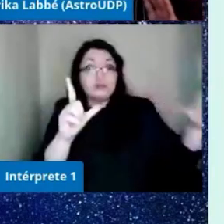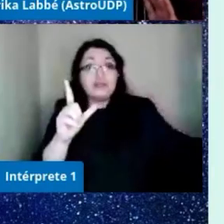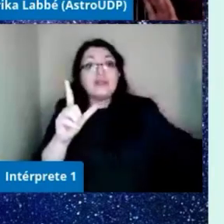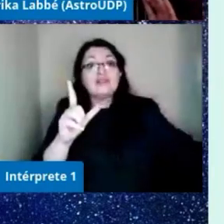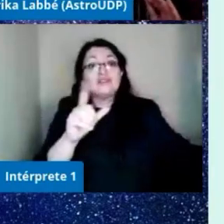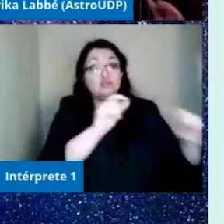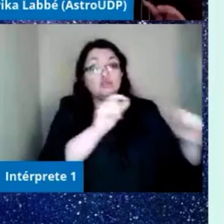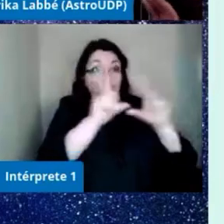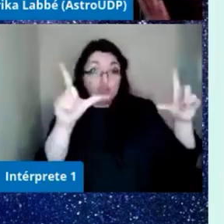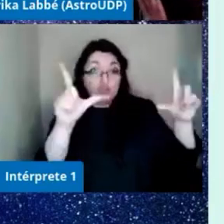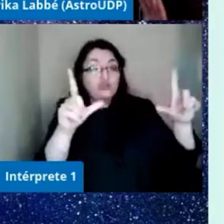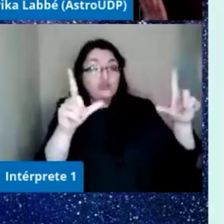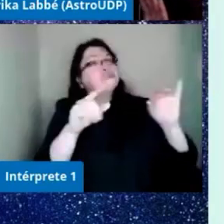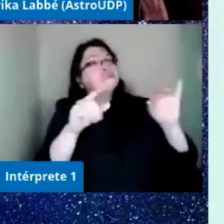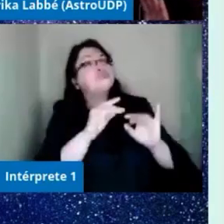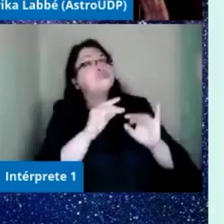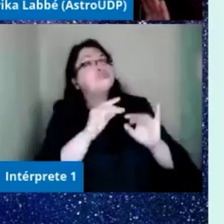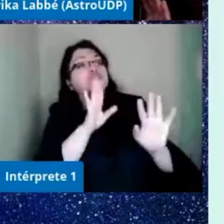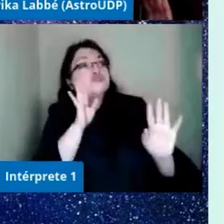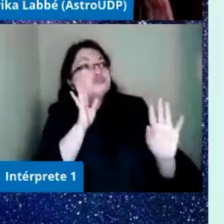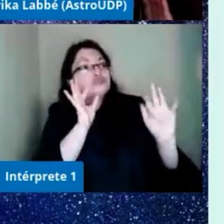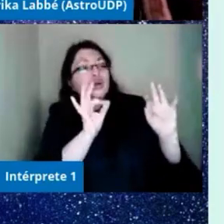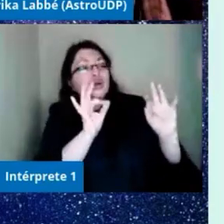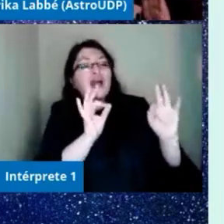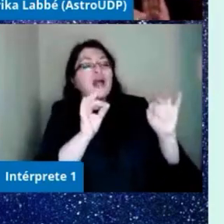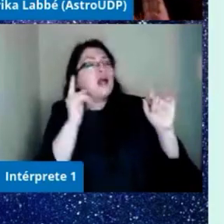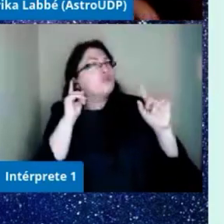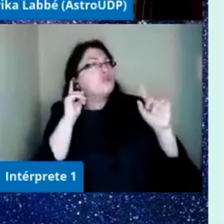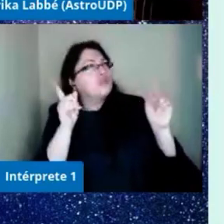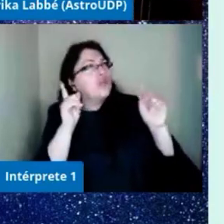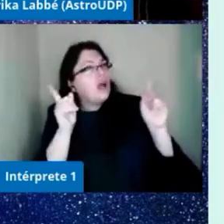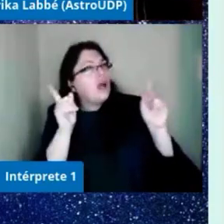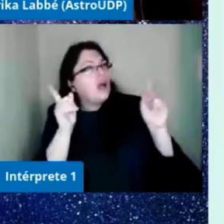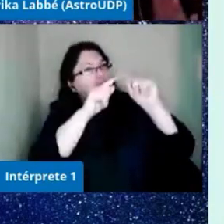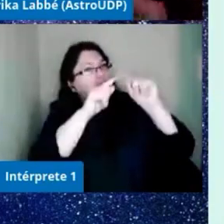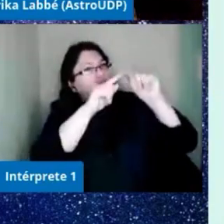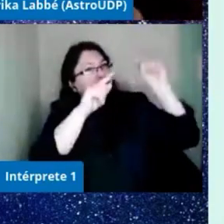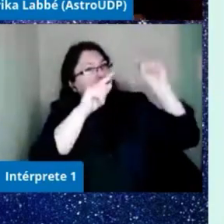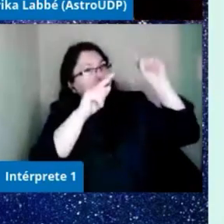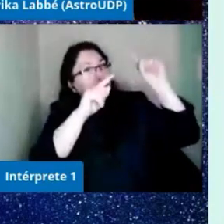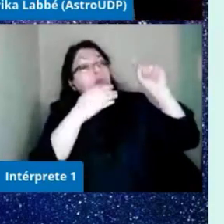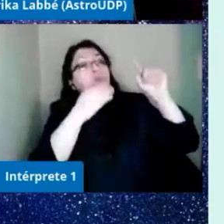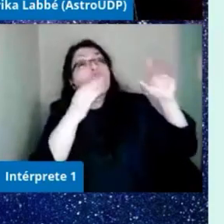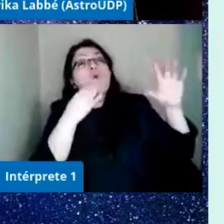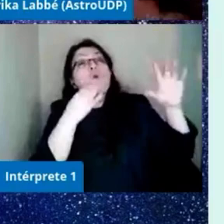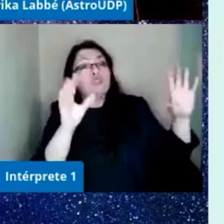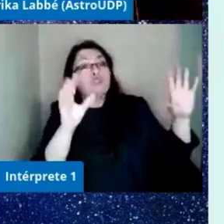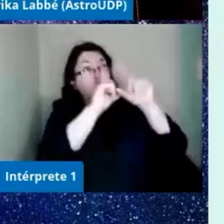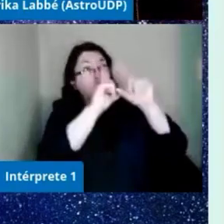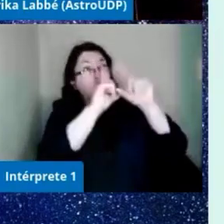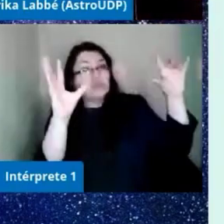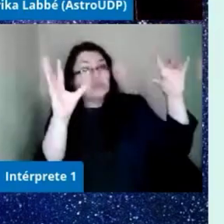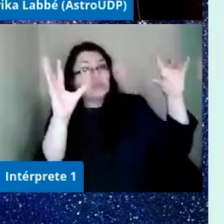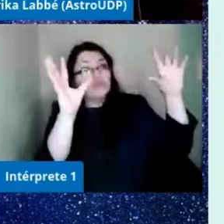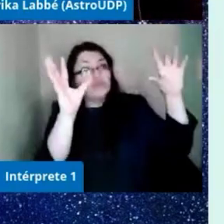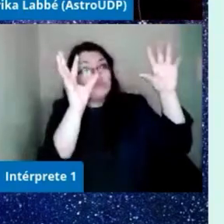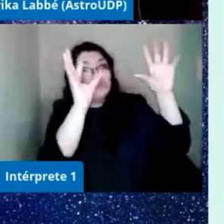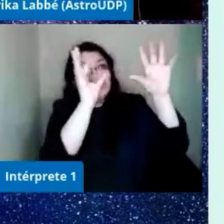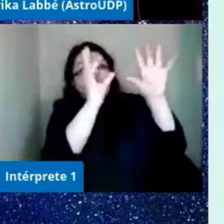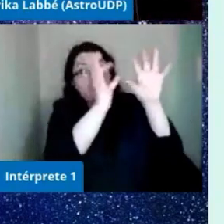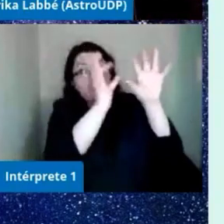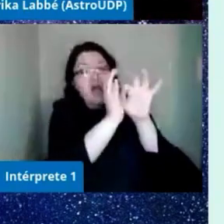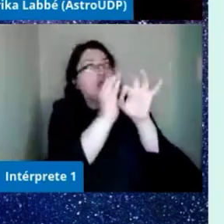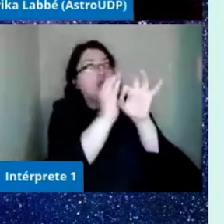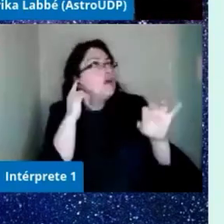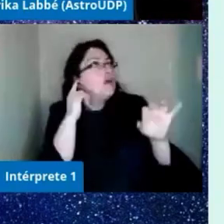sol se iba cubriendo por la luna, el tono iba bajando, bajando, bajando, hasta que ya en las partes de totalidad no se escuchaba nada.